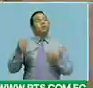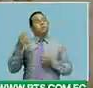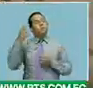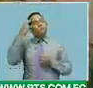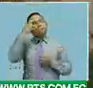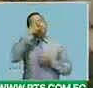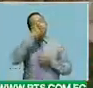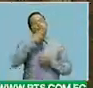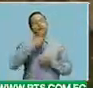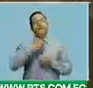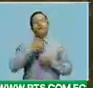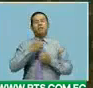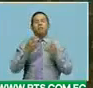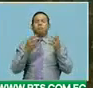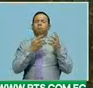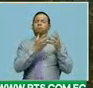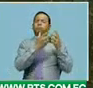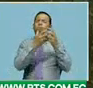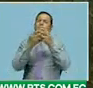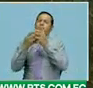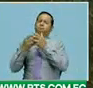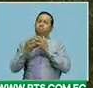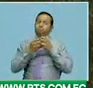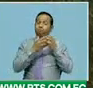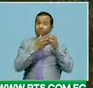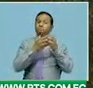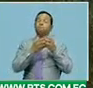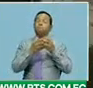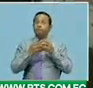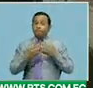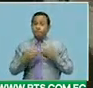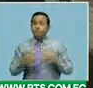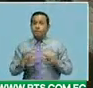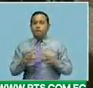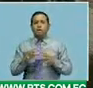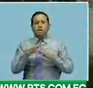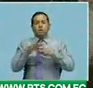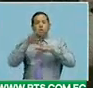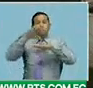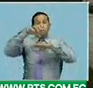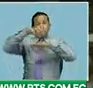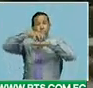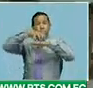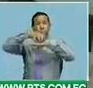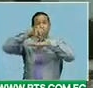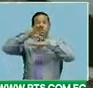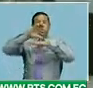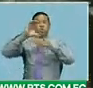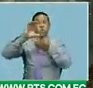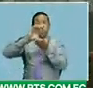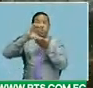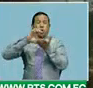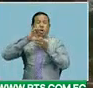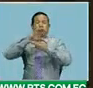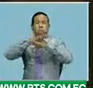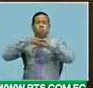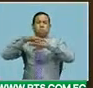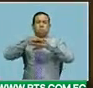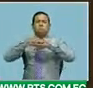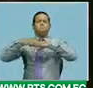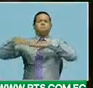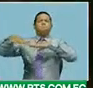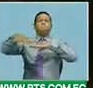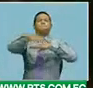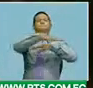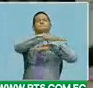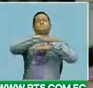guardar armonía con su entorno geográfico, al asentarse sobre un valle interandino de la Sierra Austral, Santa Ana de los Ríos de